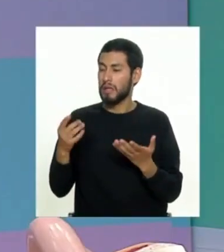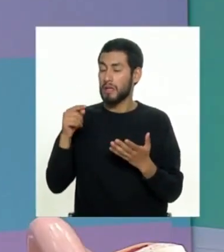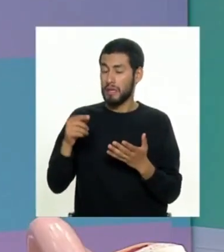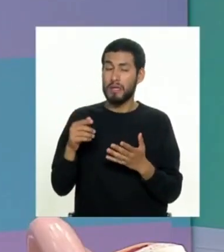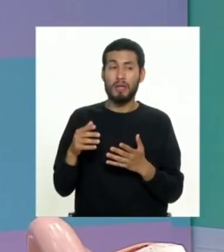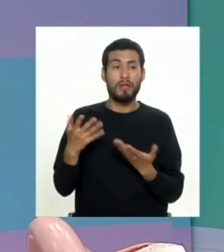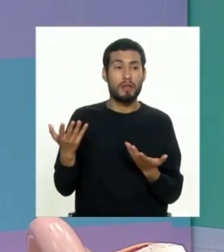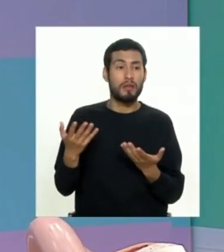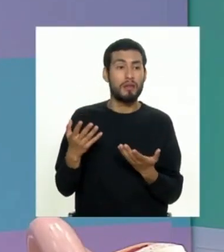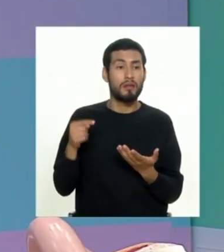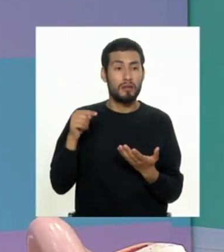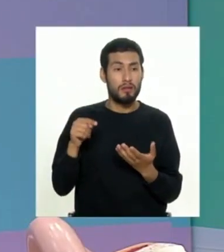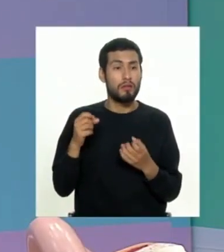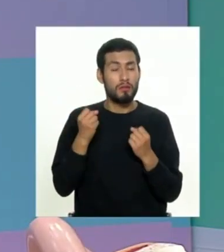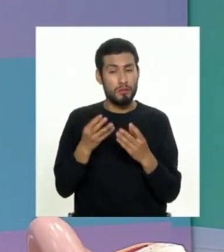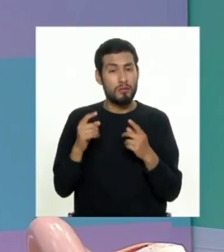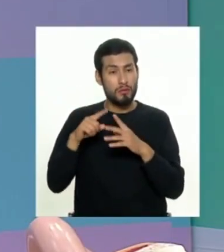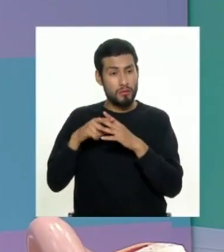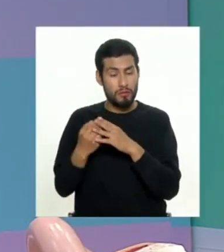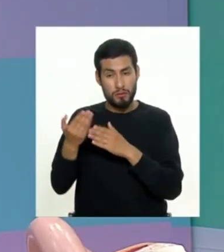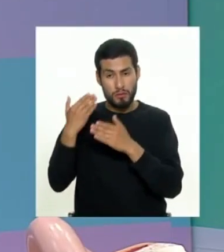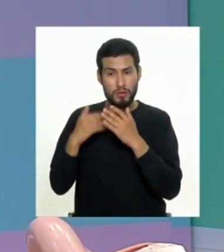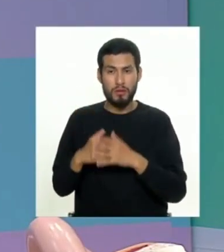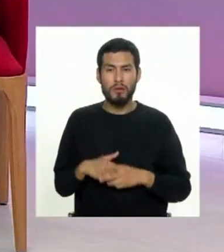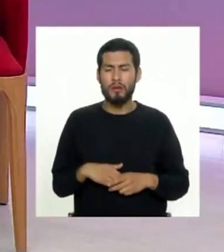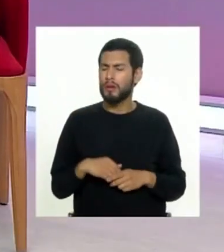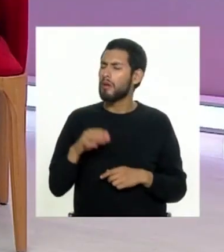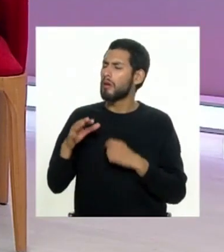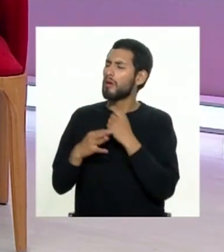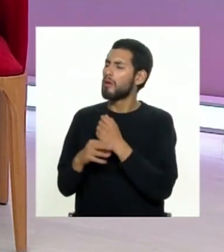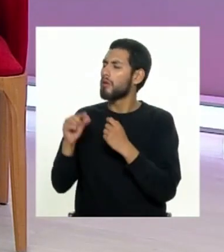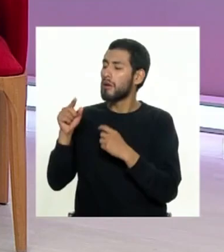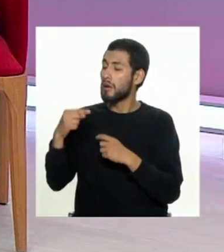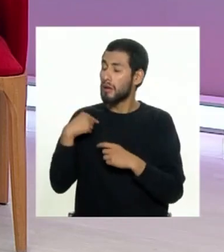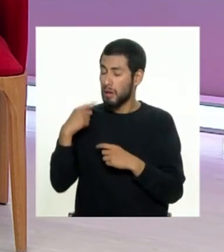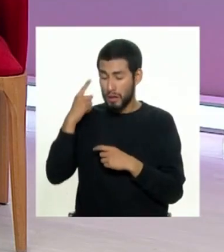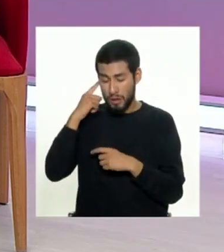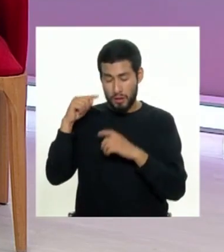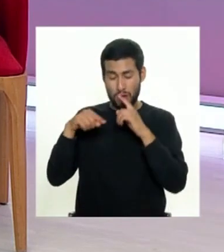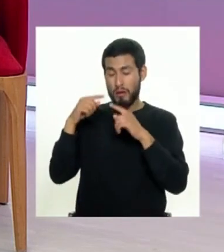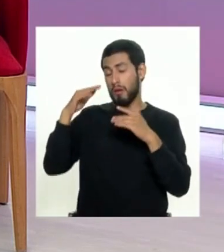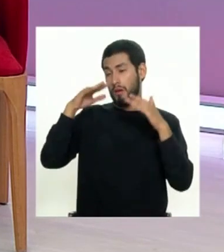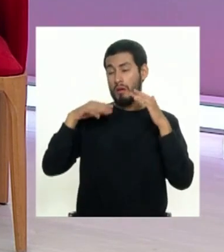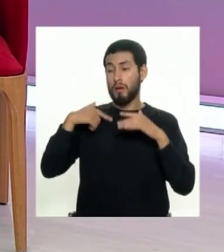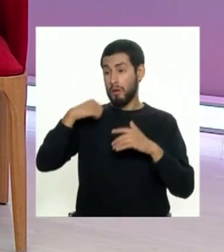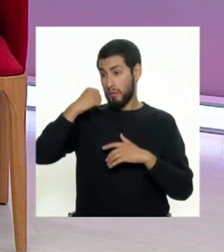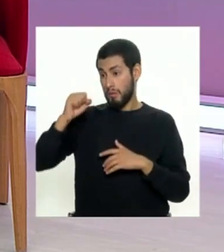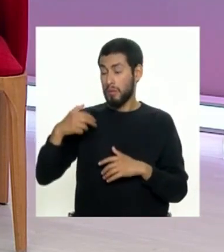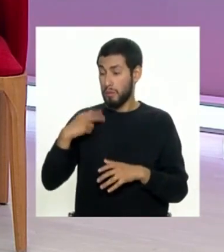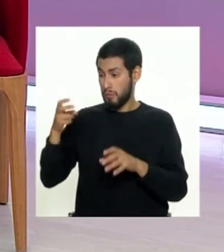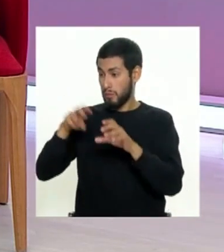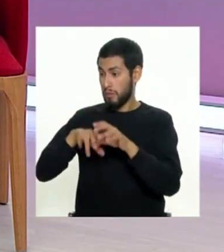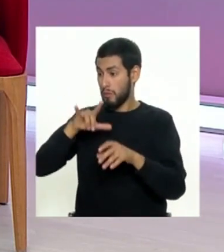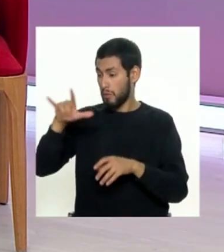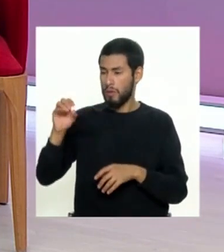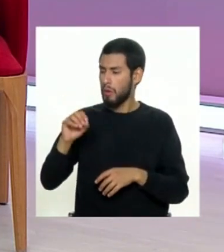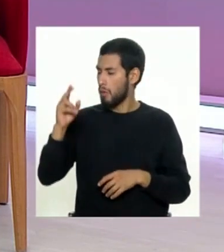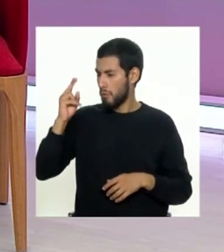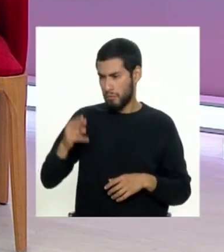hay y que tiene muchos orígenes. Algo chiquito, doctora, si tengo laberintitis y tengo que viajar, ¿puedo subirme un avión o está